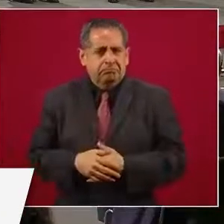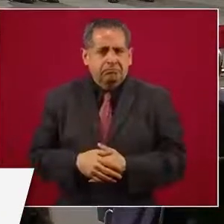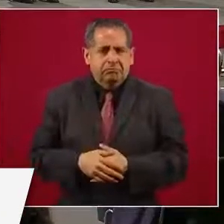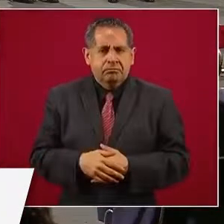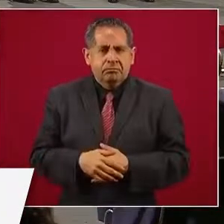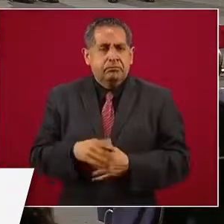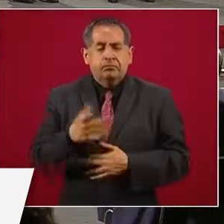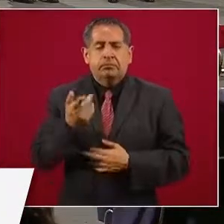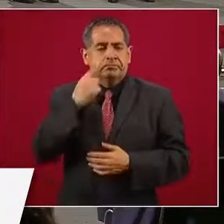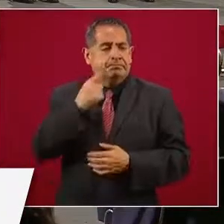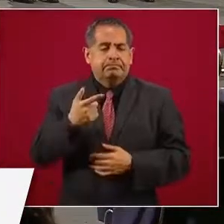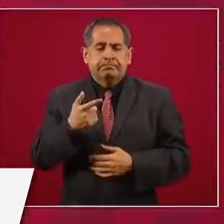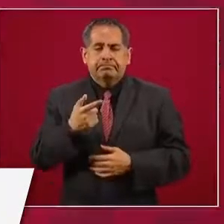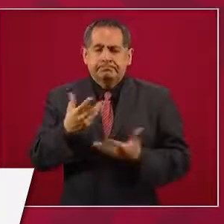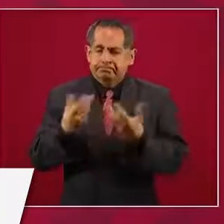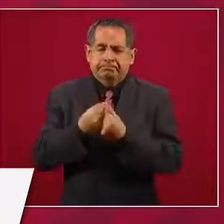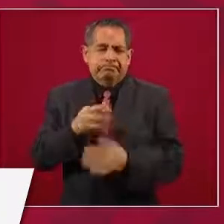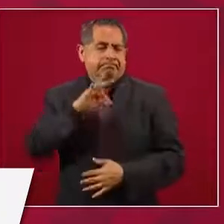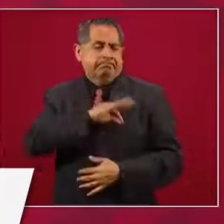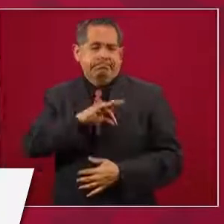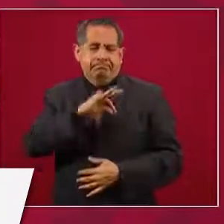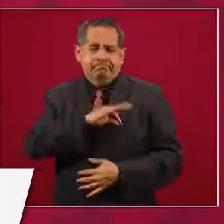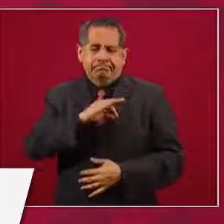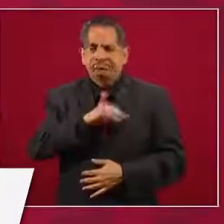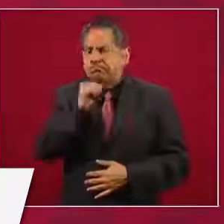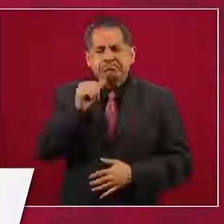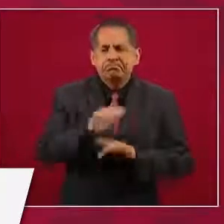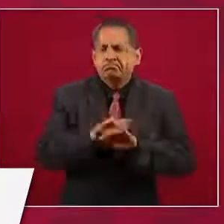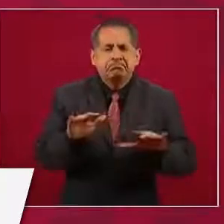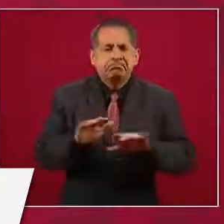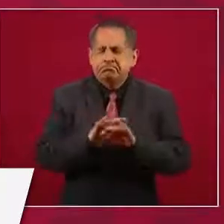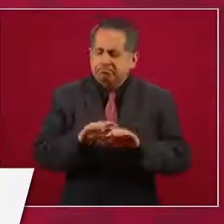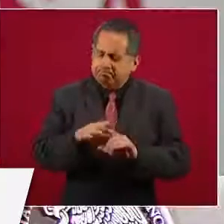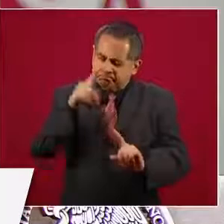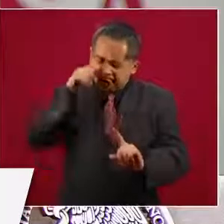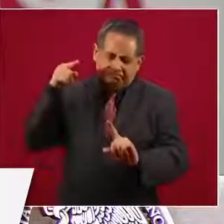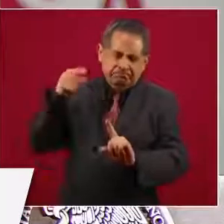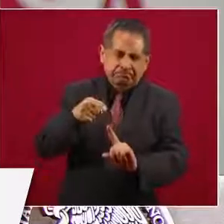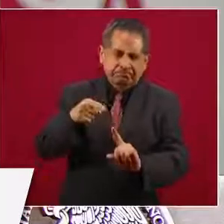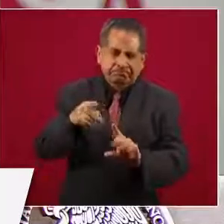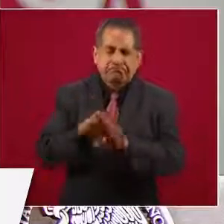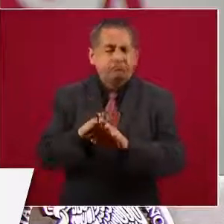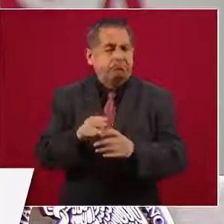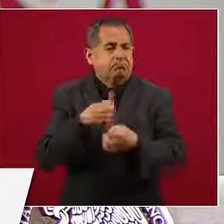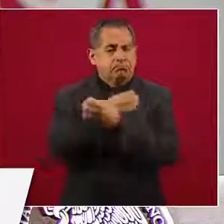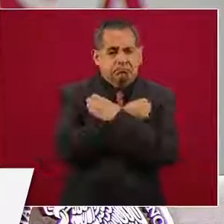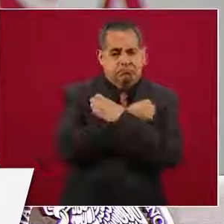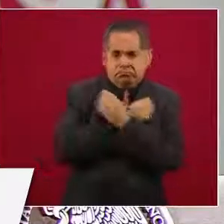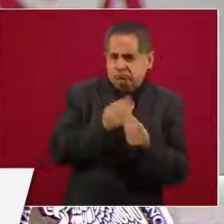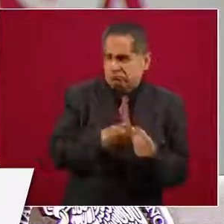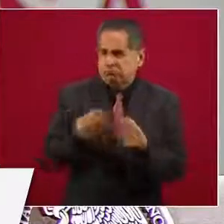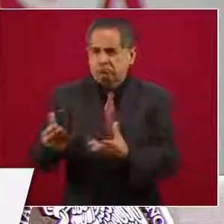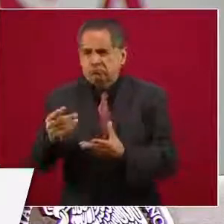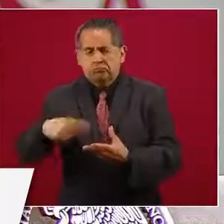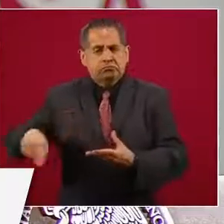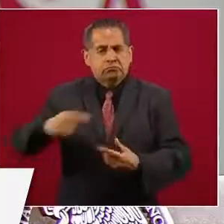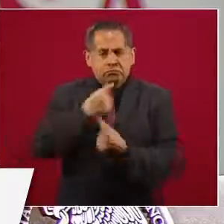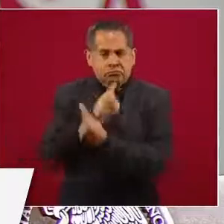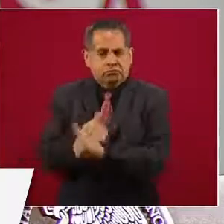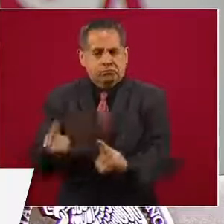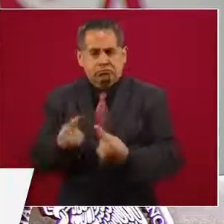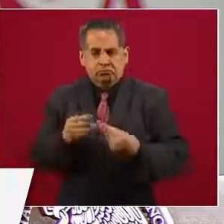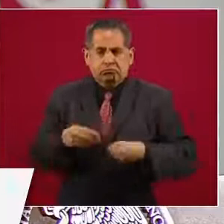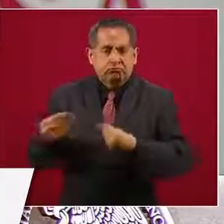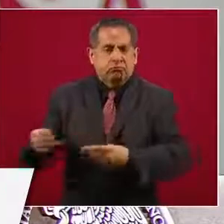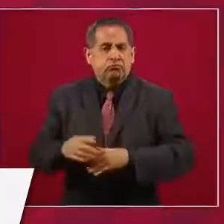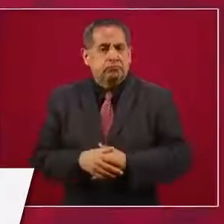con fines de lucro, sino con un fin común, que es llevar la educación a los niños.